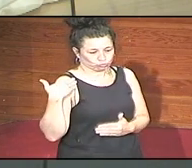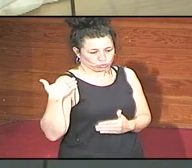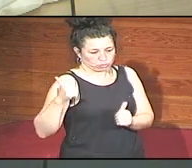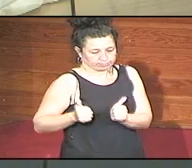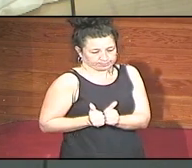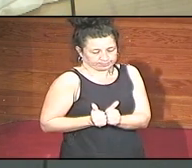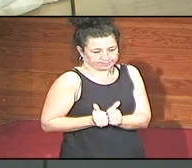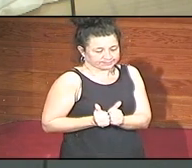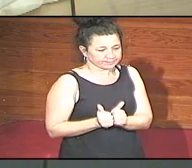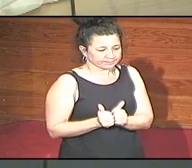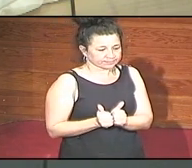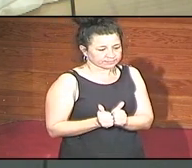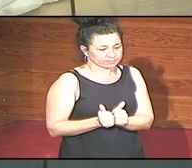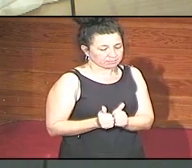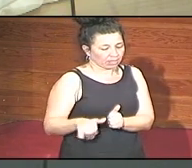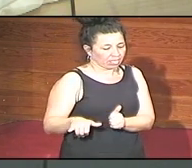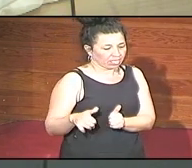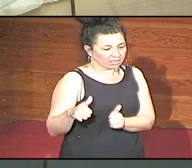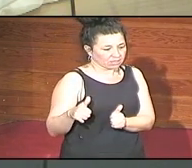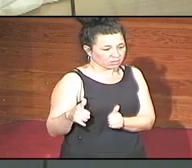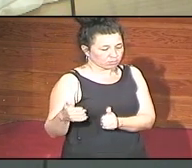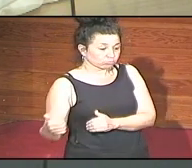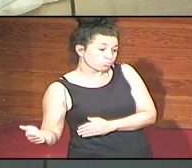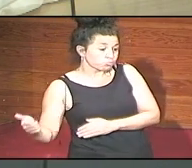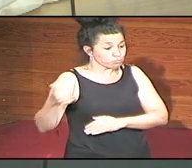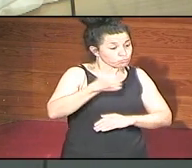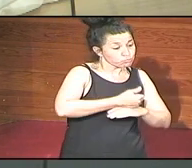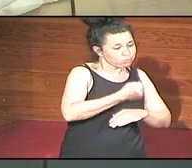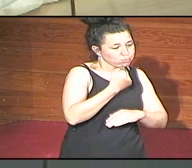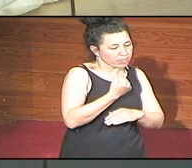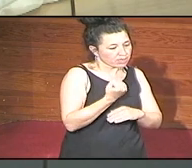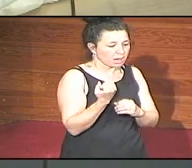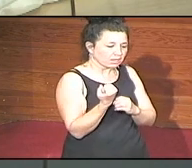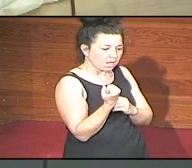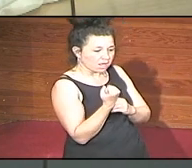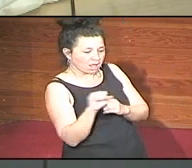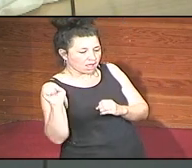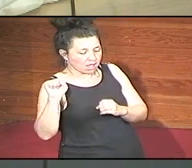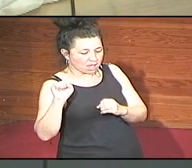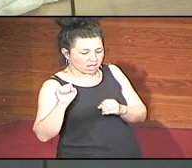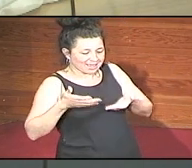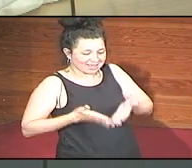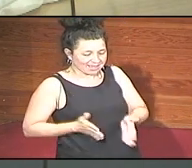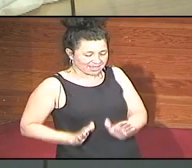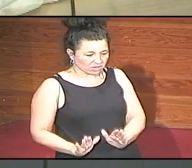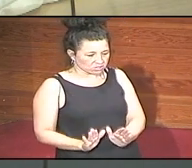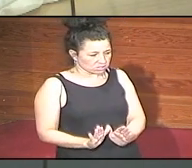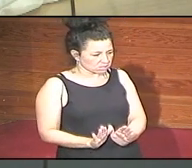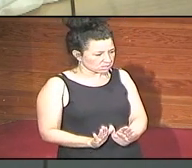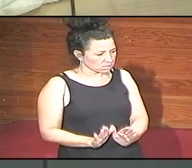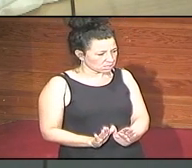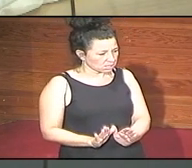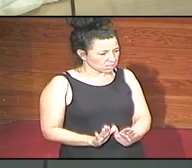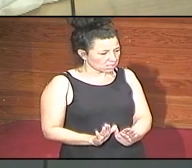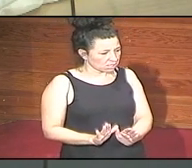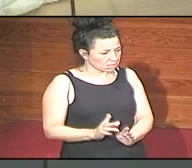y le puso ahí un poco como títere y en cuanto llegó al poder lo que hizo es girarse y fue a por los hijos y les de hecho si se vive en barcelona